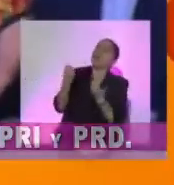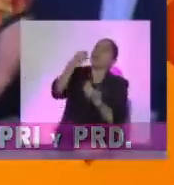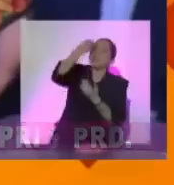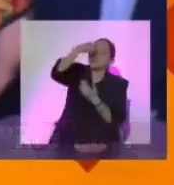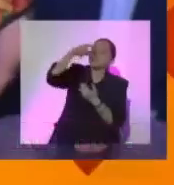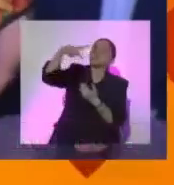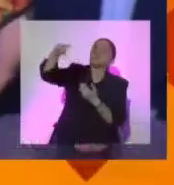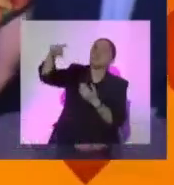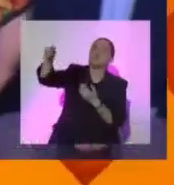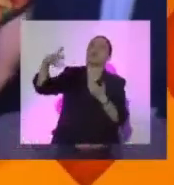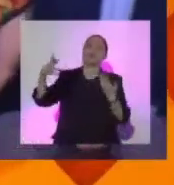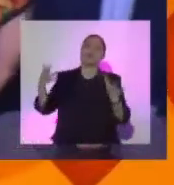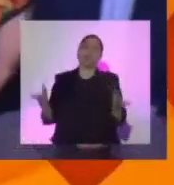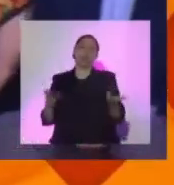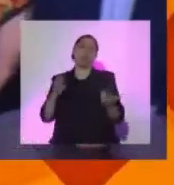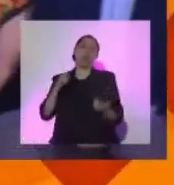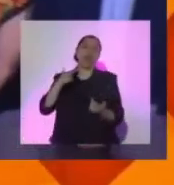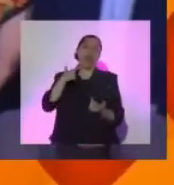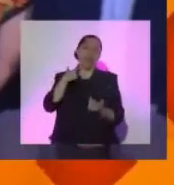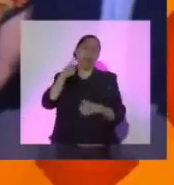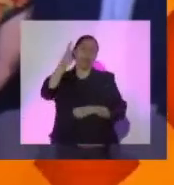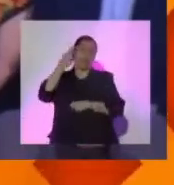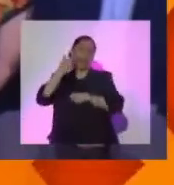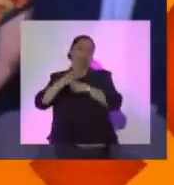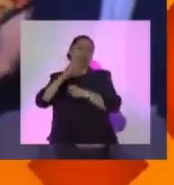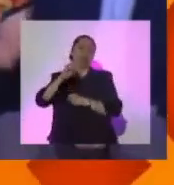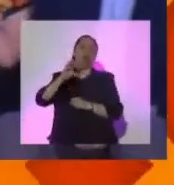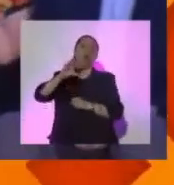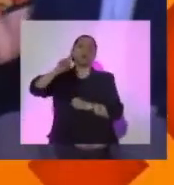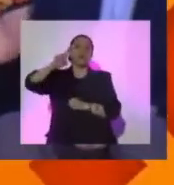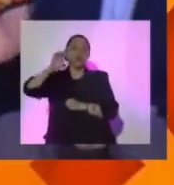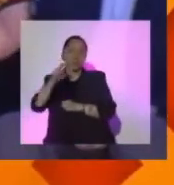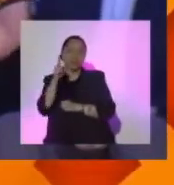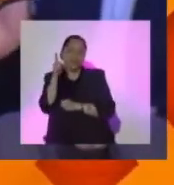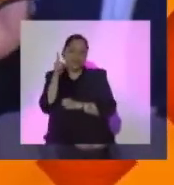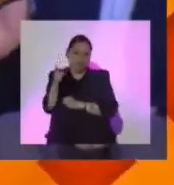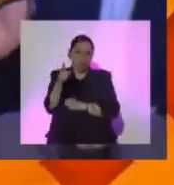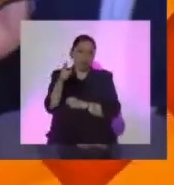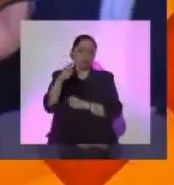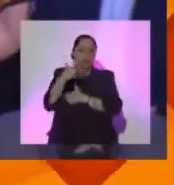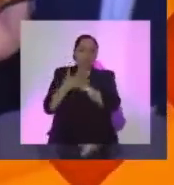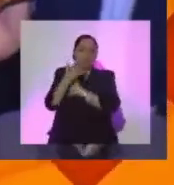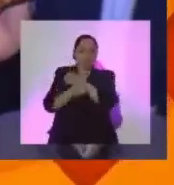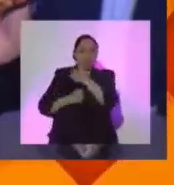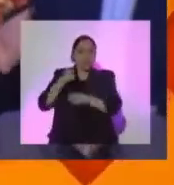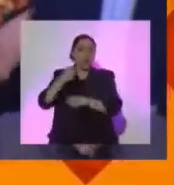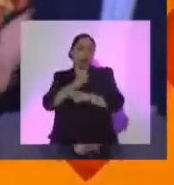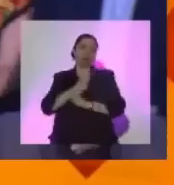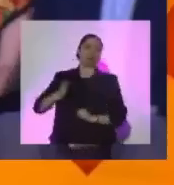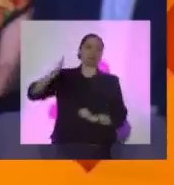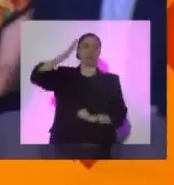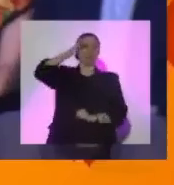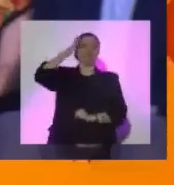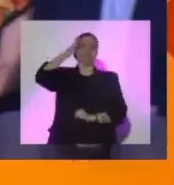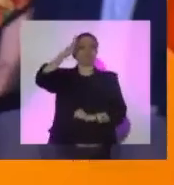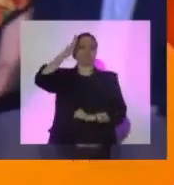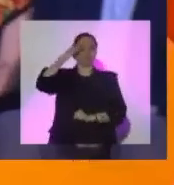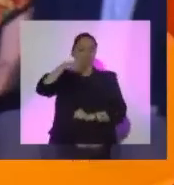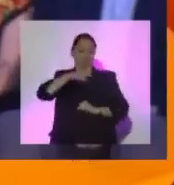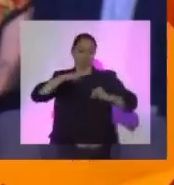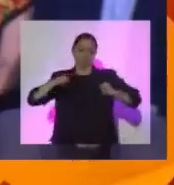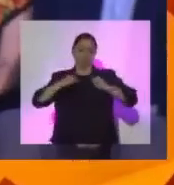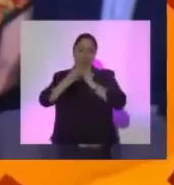Zavala de soci sociedad civil y el equipo ampliado cuando tienes Silvano abol